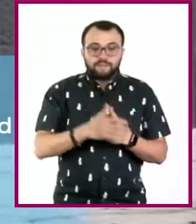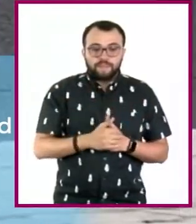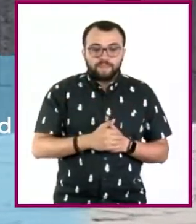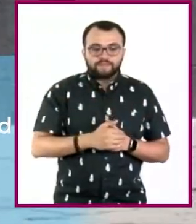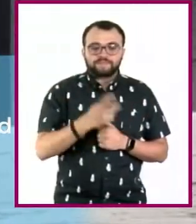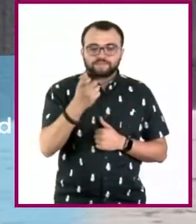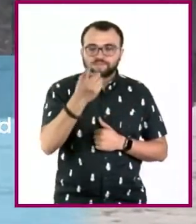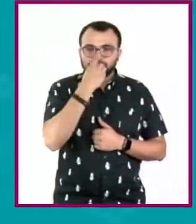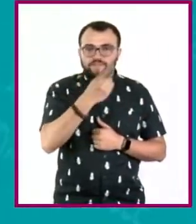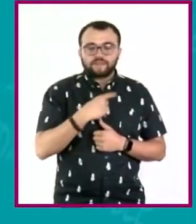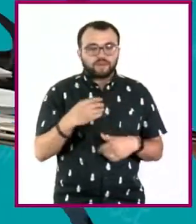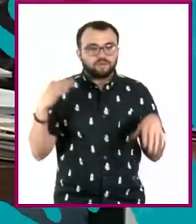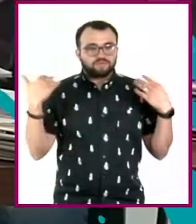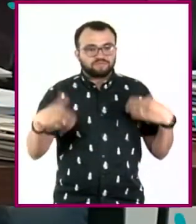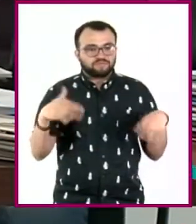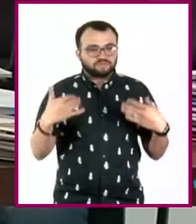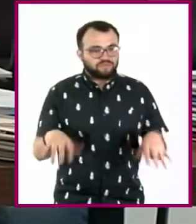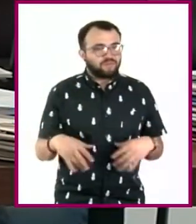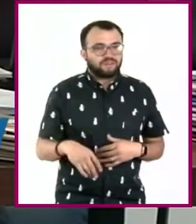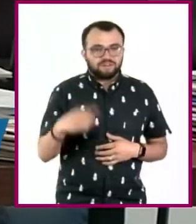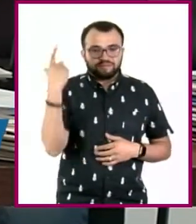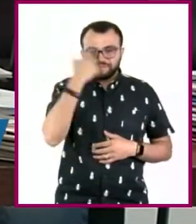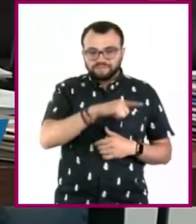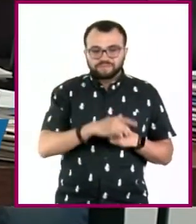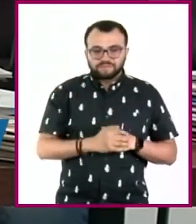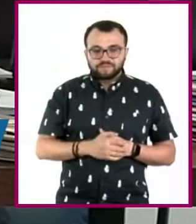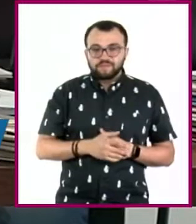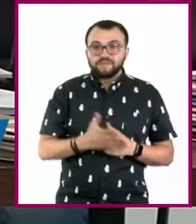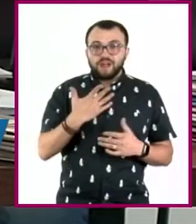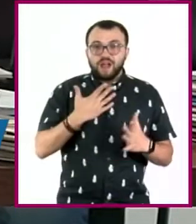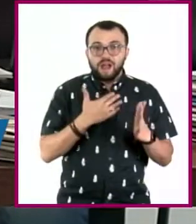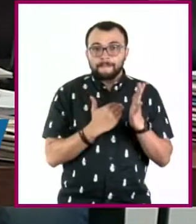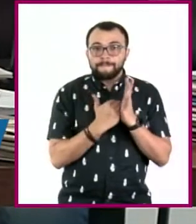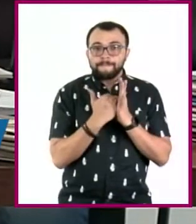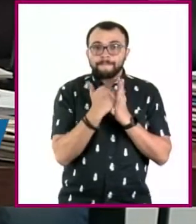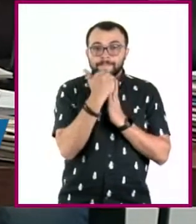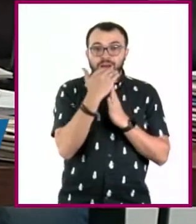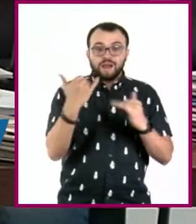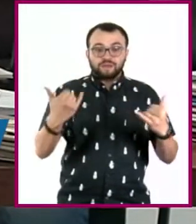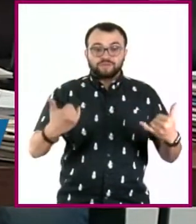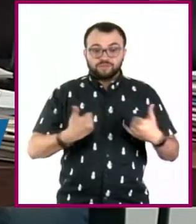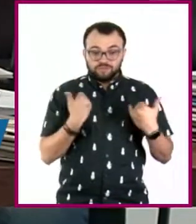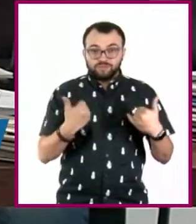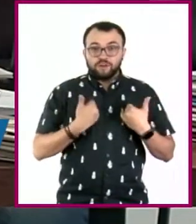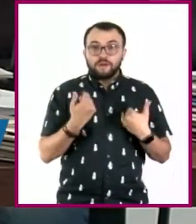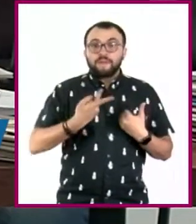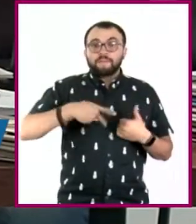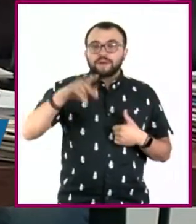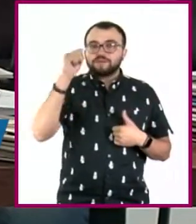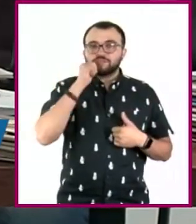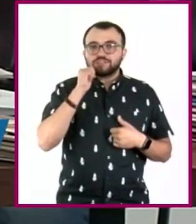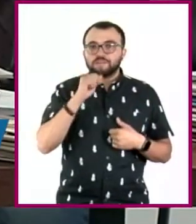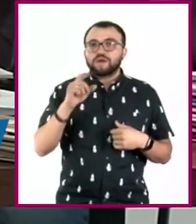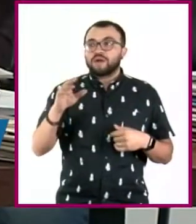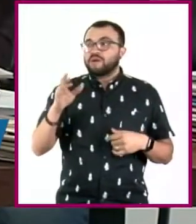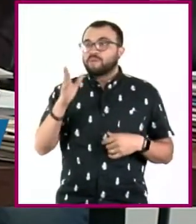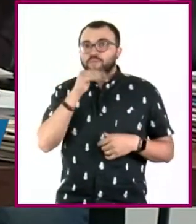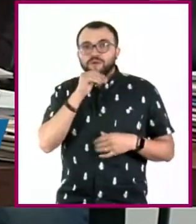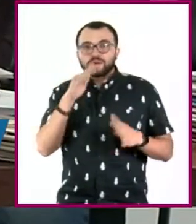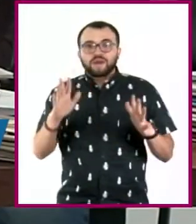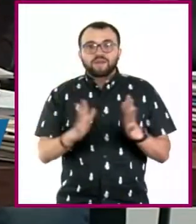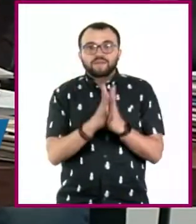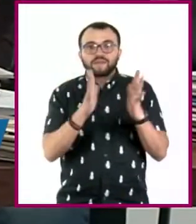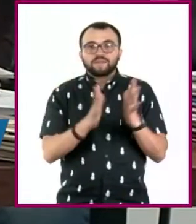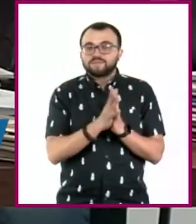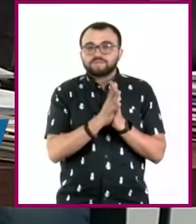Eso que me dices es una locura. O sea, ha aumentado la población juvenil, pero cada vez somos menos los que participamos en el mercado